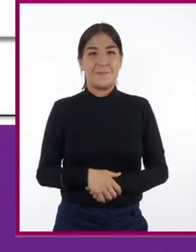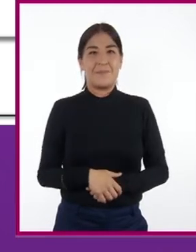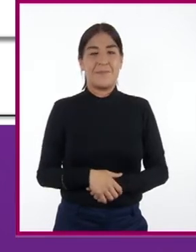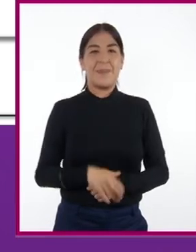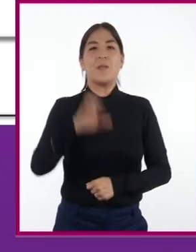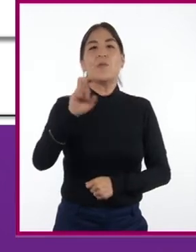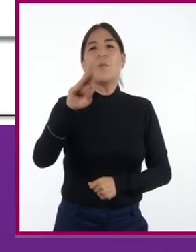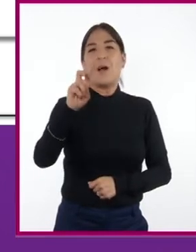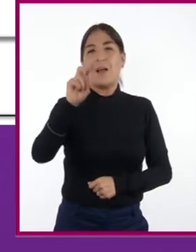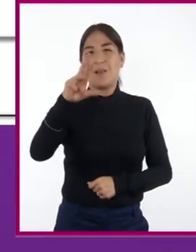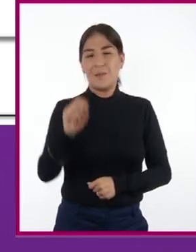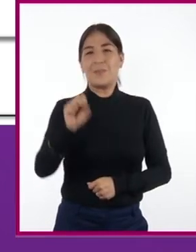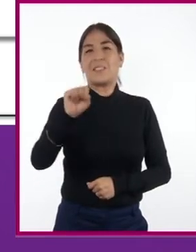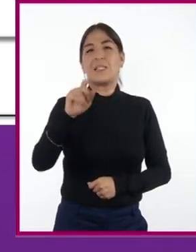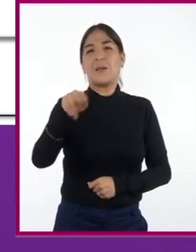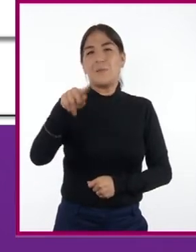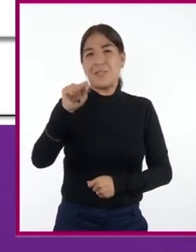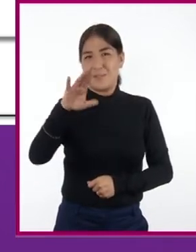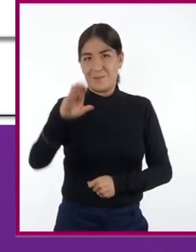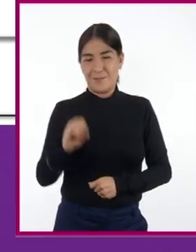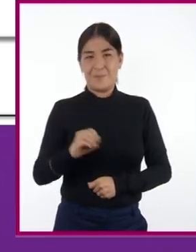cuadro sinóptico.